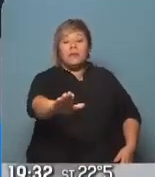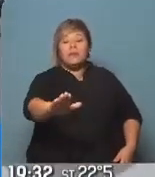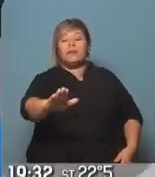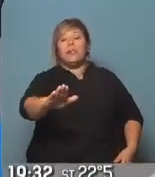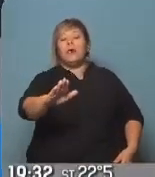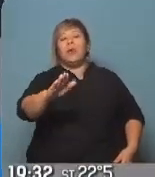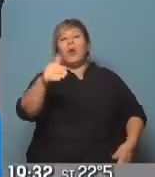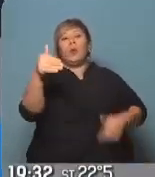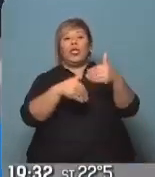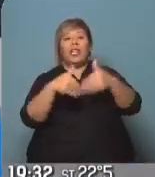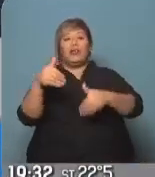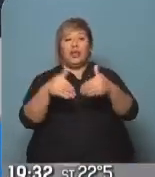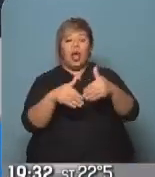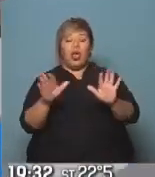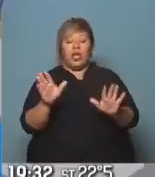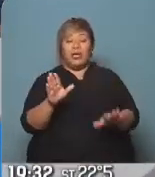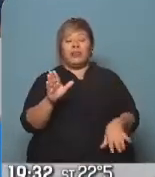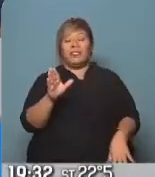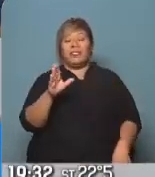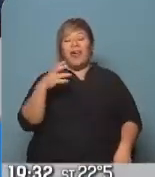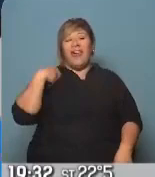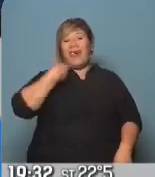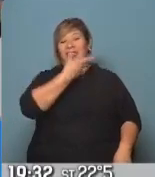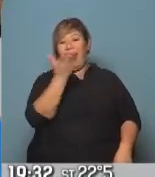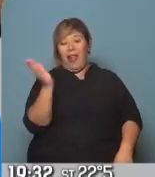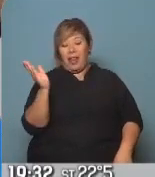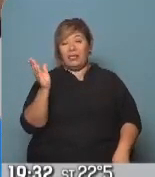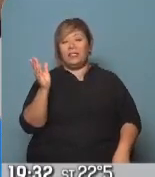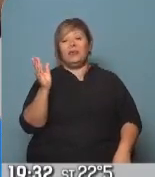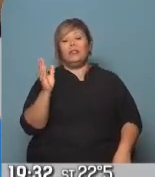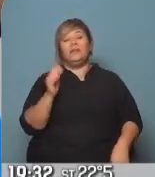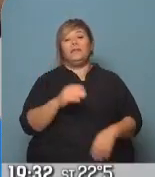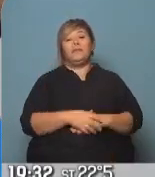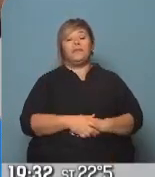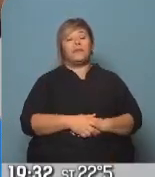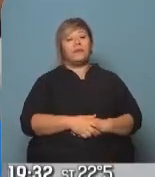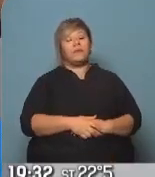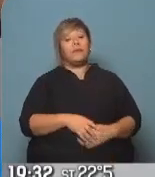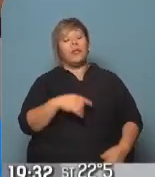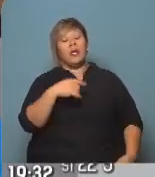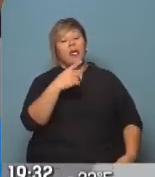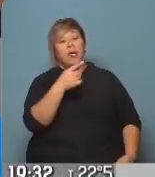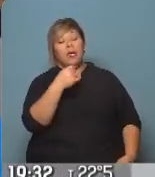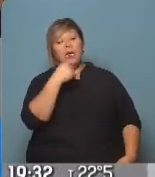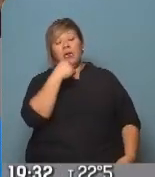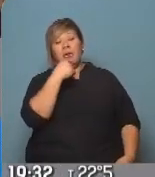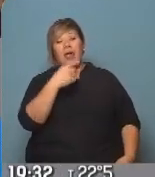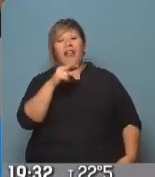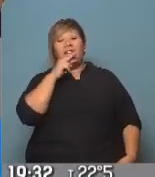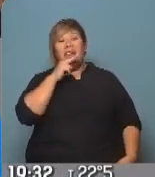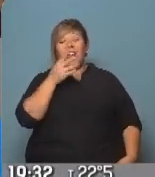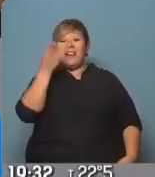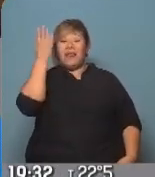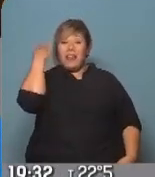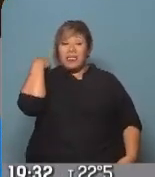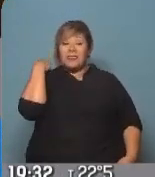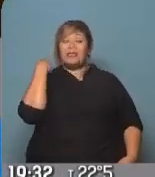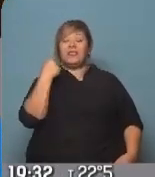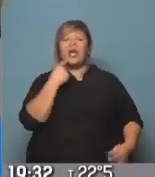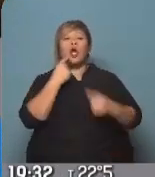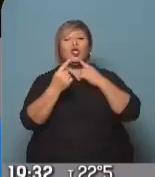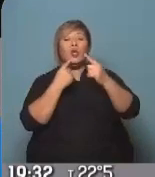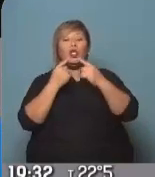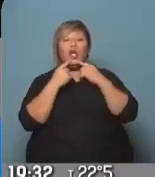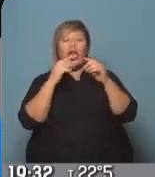nacional a partir de la elección de ayer. Martín, hubo sorpresa teniendo en cuenta que hasta el viernes se decía que estaba prácticamente empatado con el kirchnerista Río